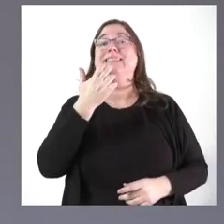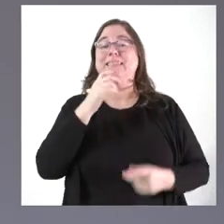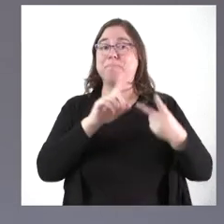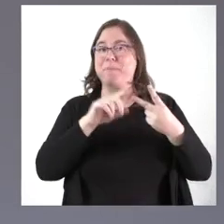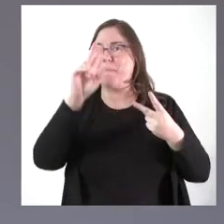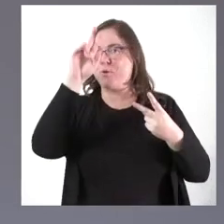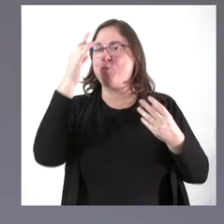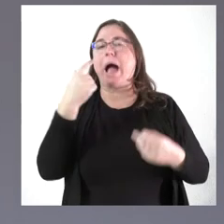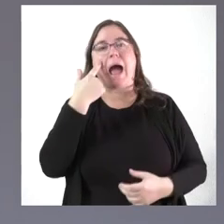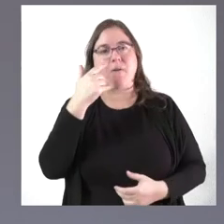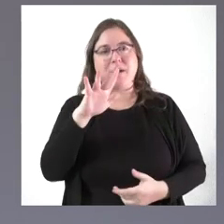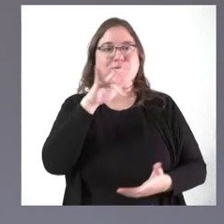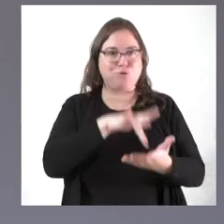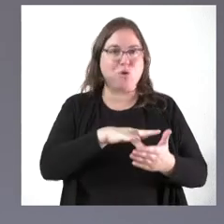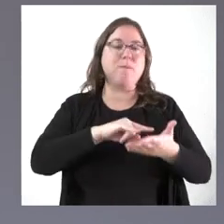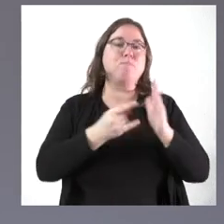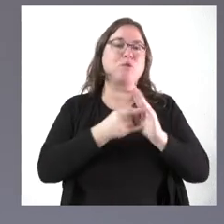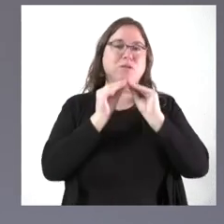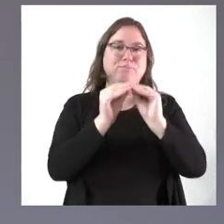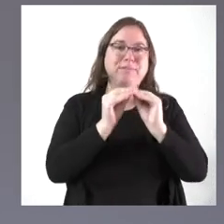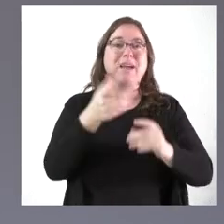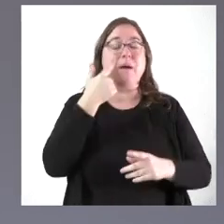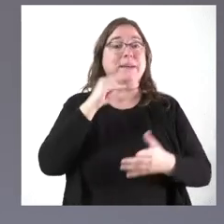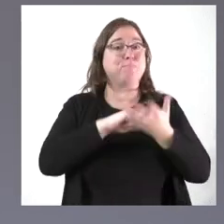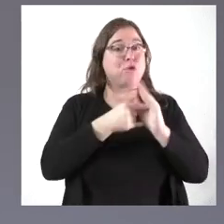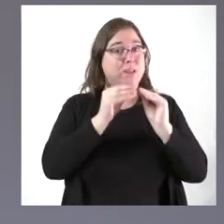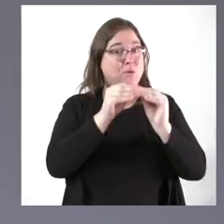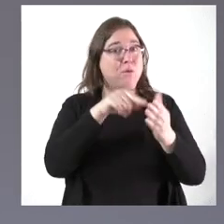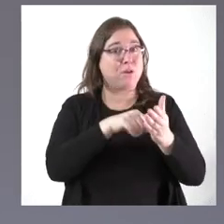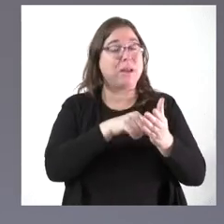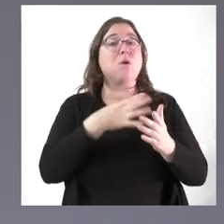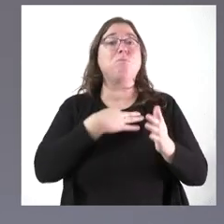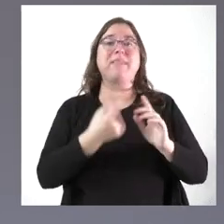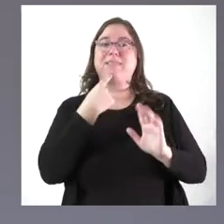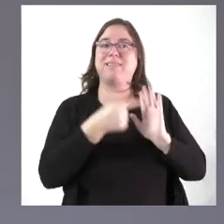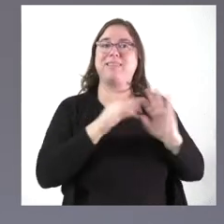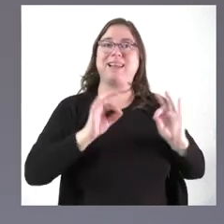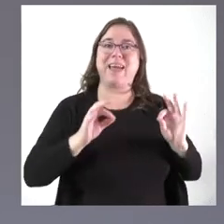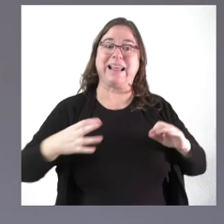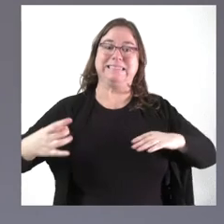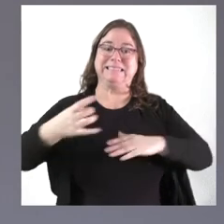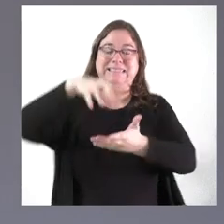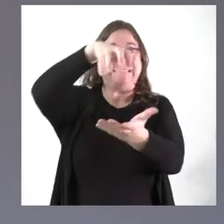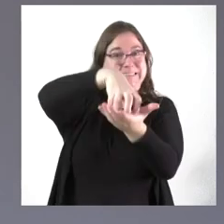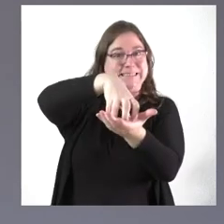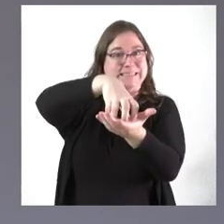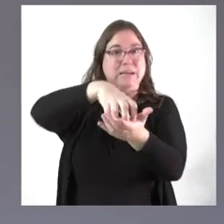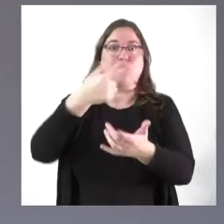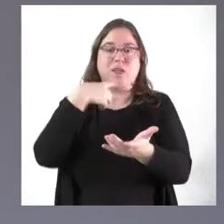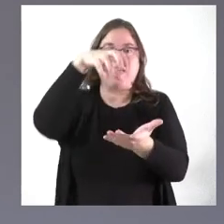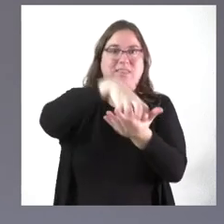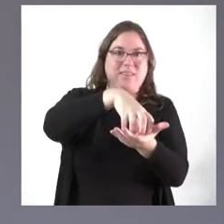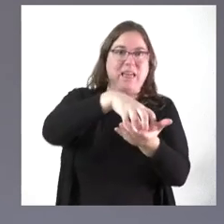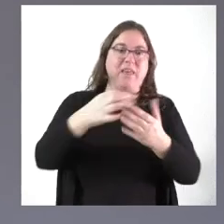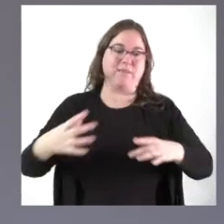ya lo veremos cuando llegue ese proyecto de actuación es que ese proyecto de actuación no contempla la terminal ferroviaria y lógicamente un ternero sin